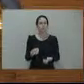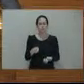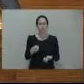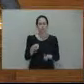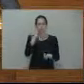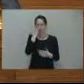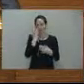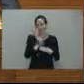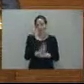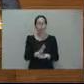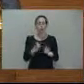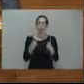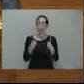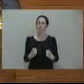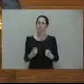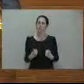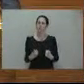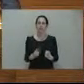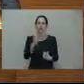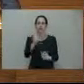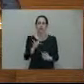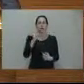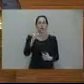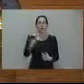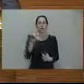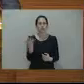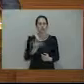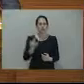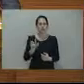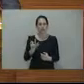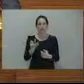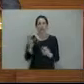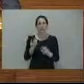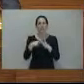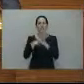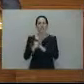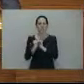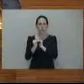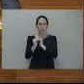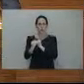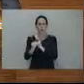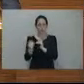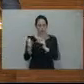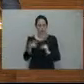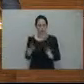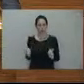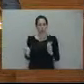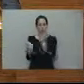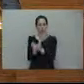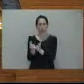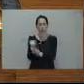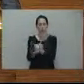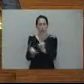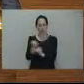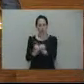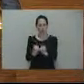ineludible no era en absoluto incompatible con la promoción de un desarrollo sostenible de este sector económico. Y por